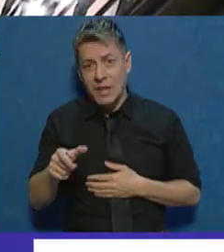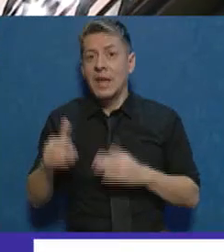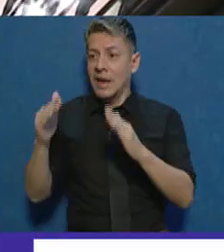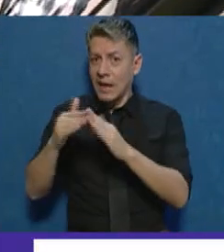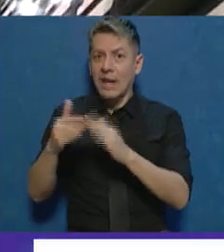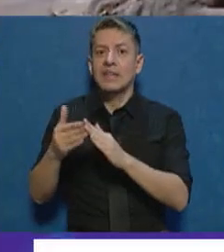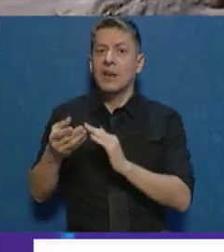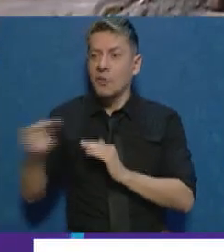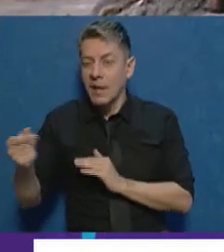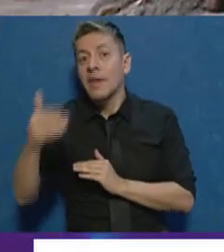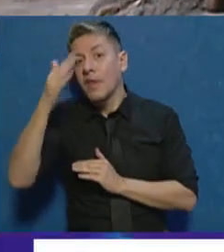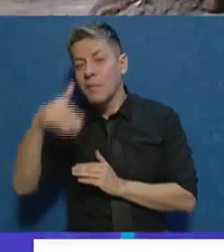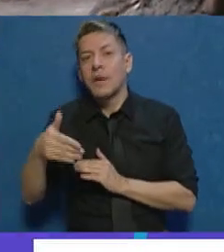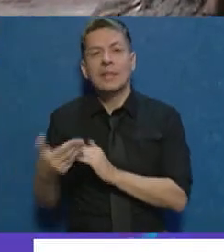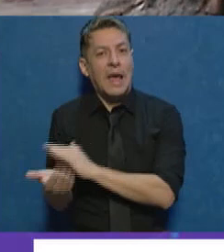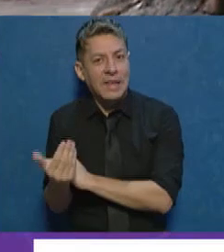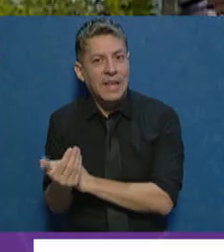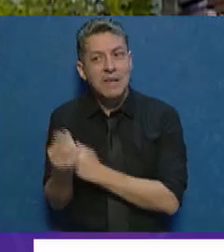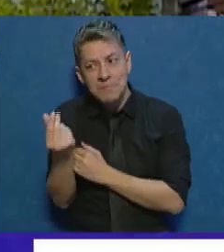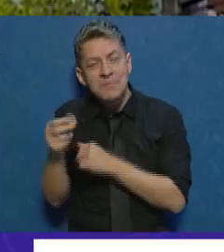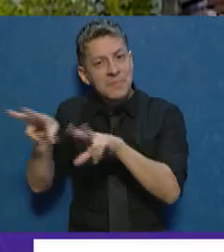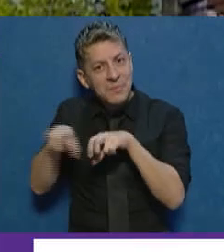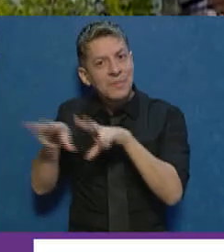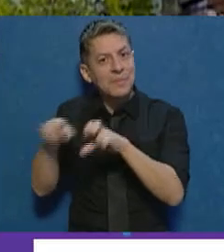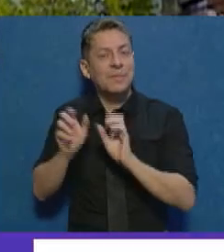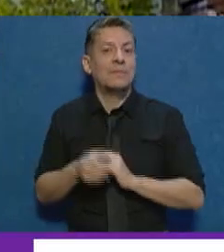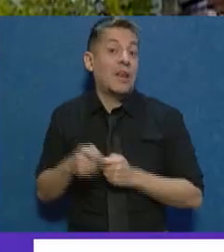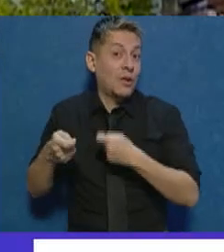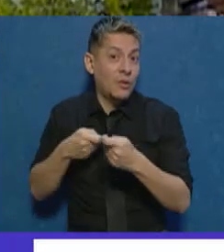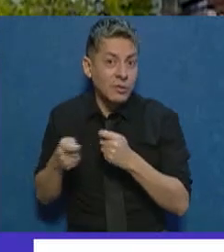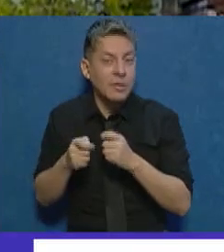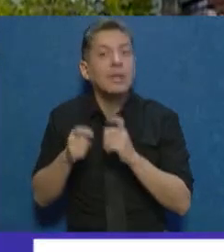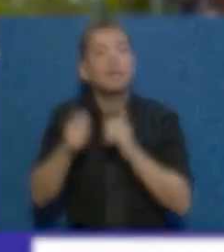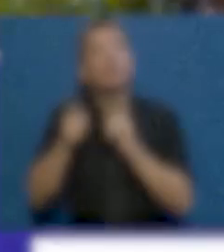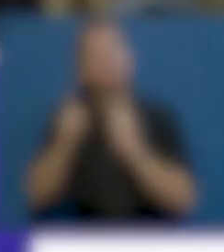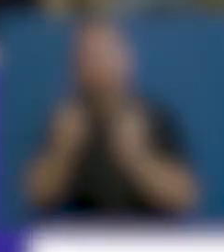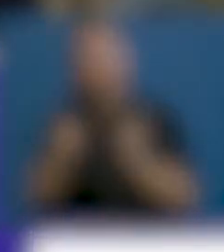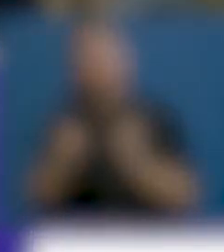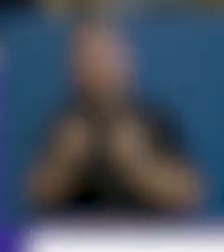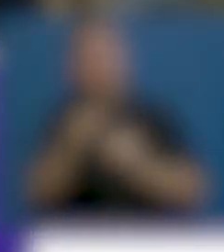volcarlos al mercado locativo, como así también impulsar el mercado de la construcción.